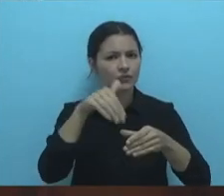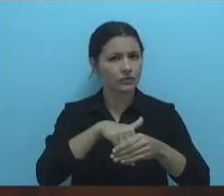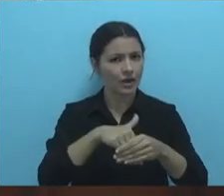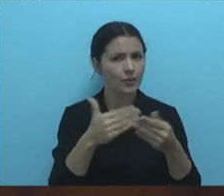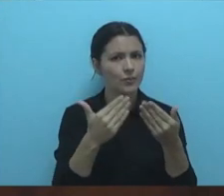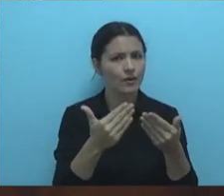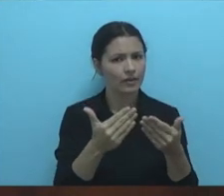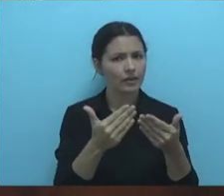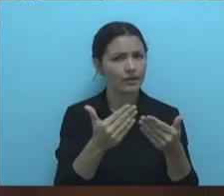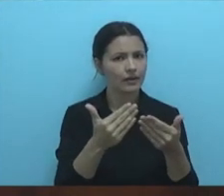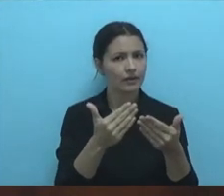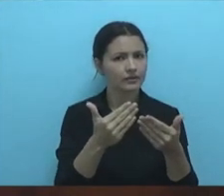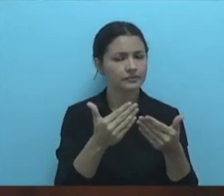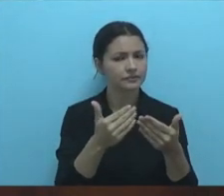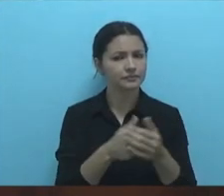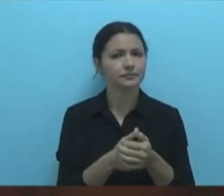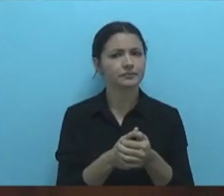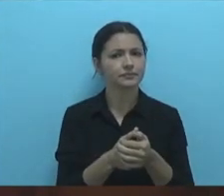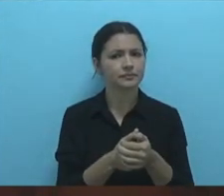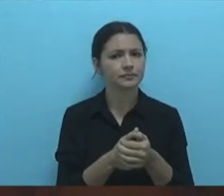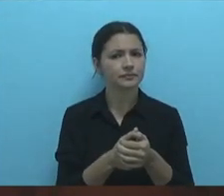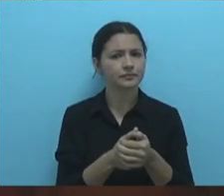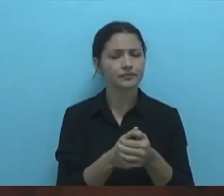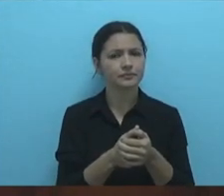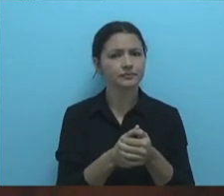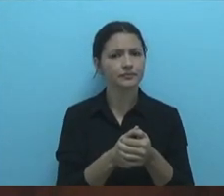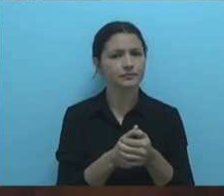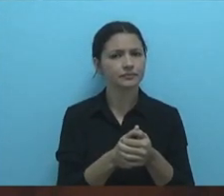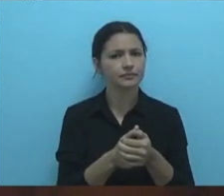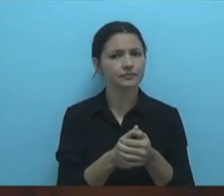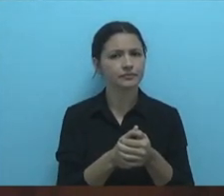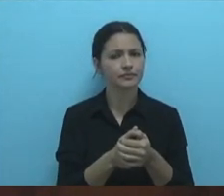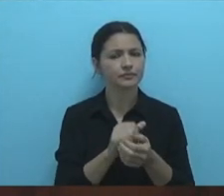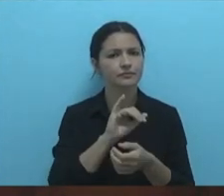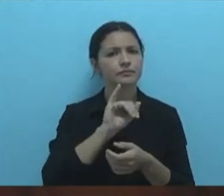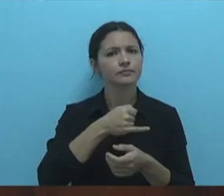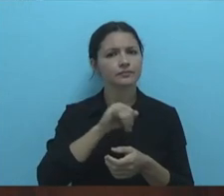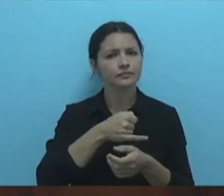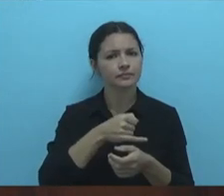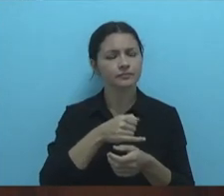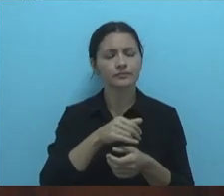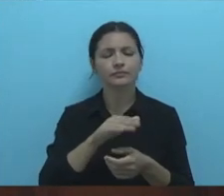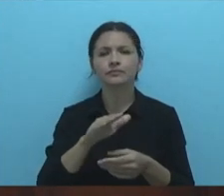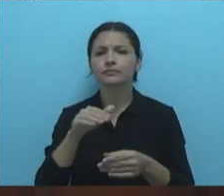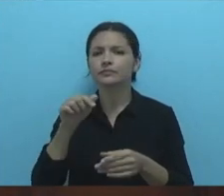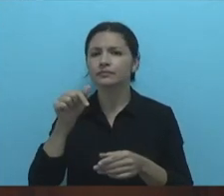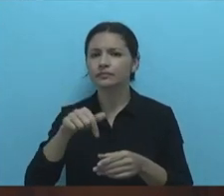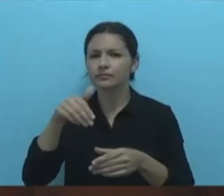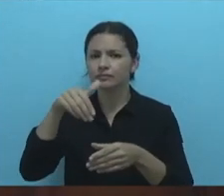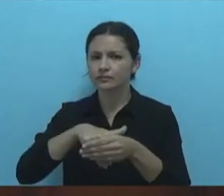a consideración el tratamiento sobre tablas del proyecto de comunicación a votación resulta